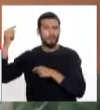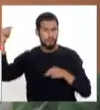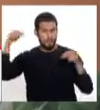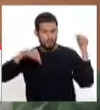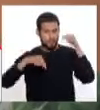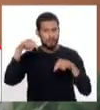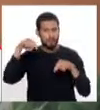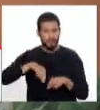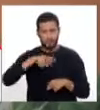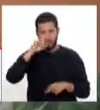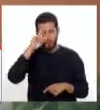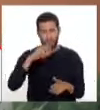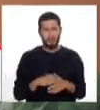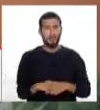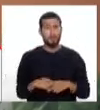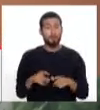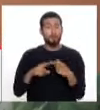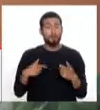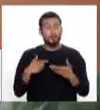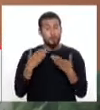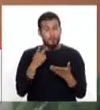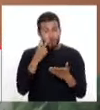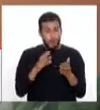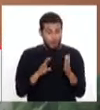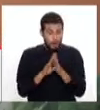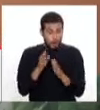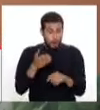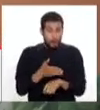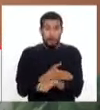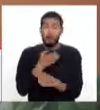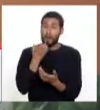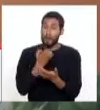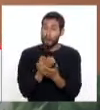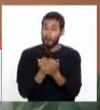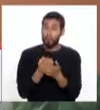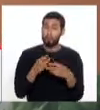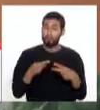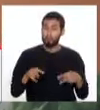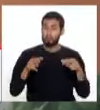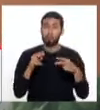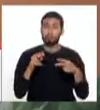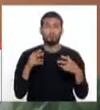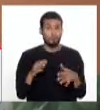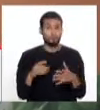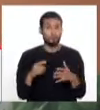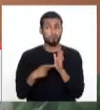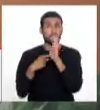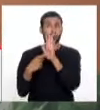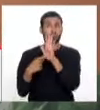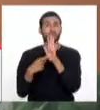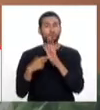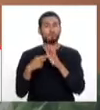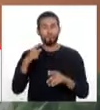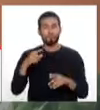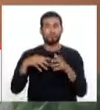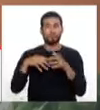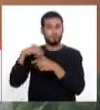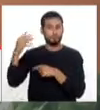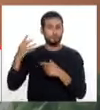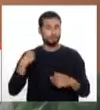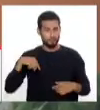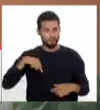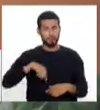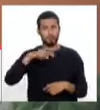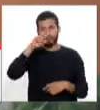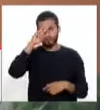en el Perú. Pero nuestras muestras de crecimiento económico ya dan señales para afuera. Somos